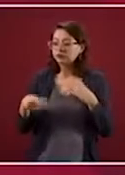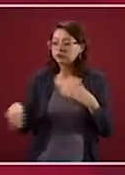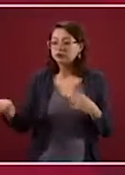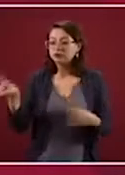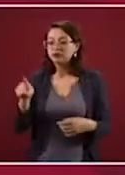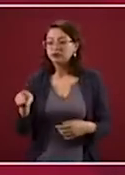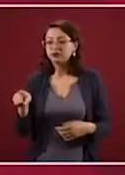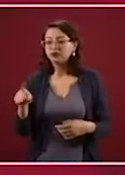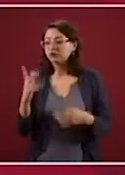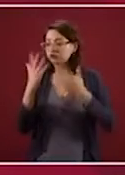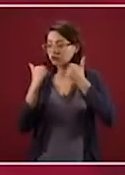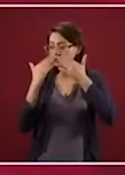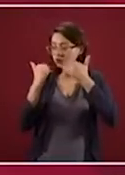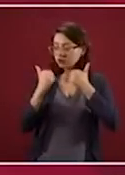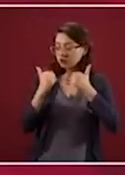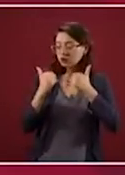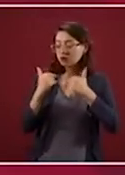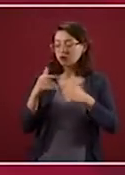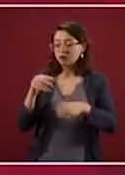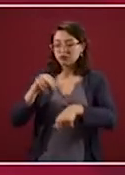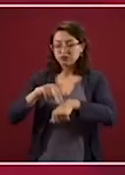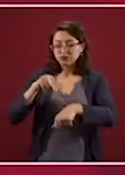seguridad social